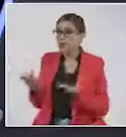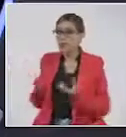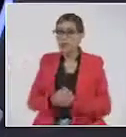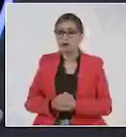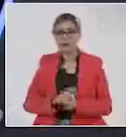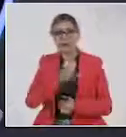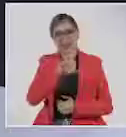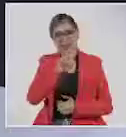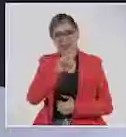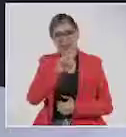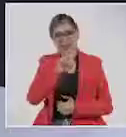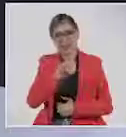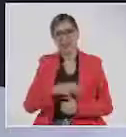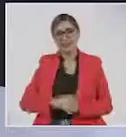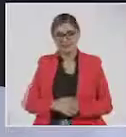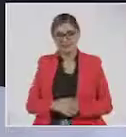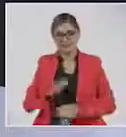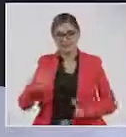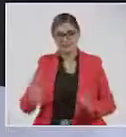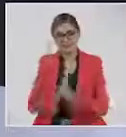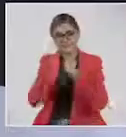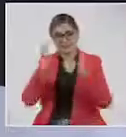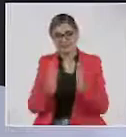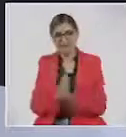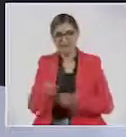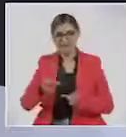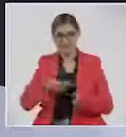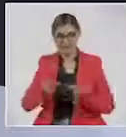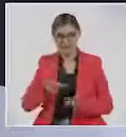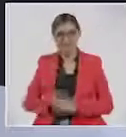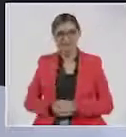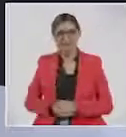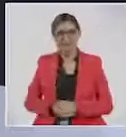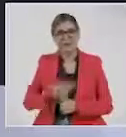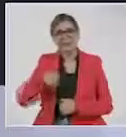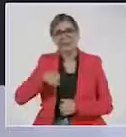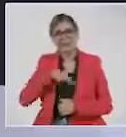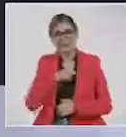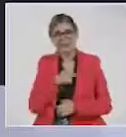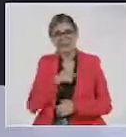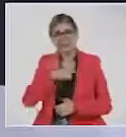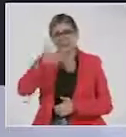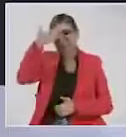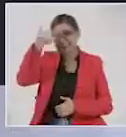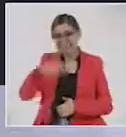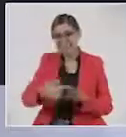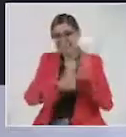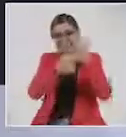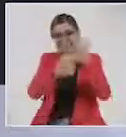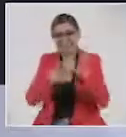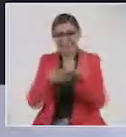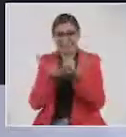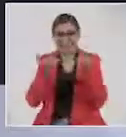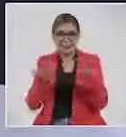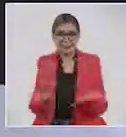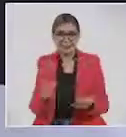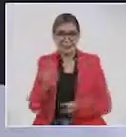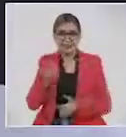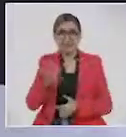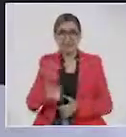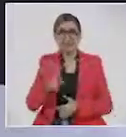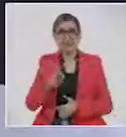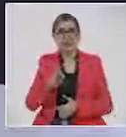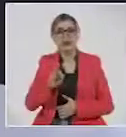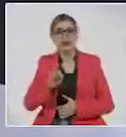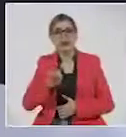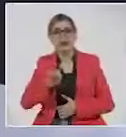tastuanes los que participaron en esta jugada. Sin embargo, pues el elemento central, la historia que queremos contar, pues sí son la de don Rodolfo Pila y la